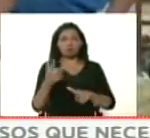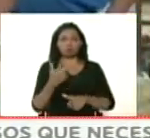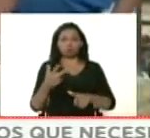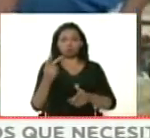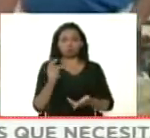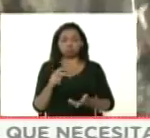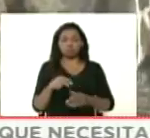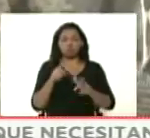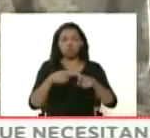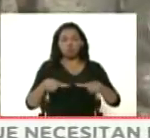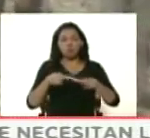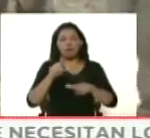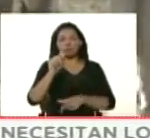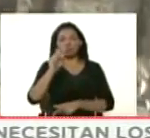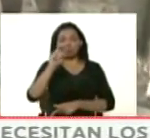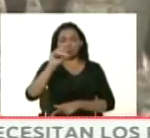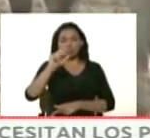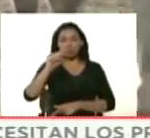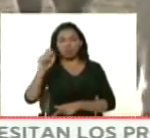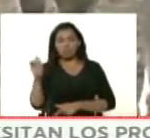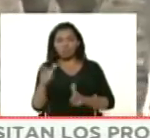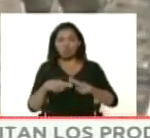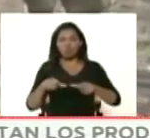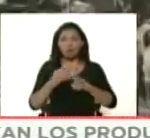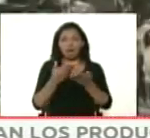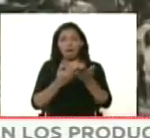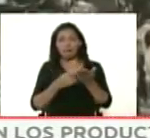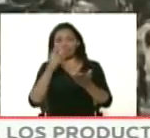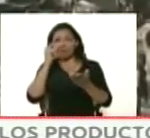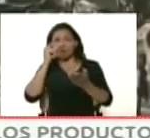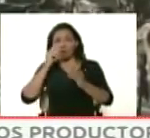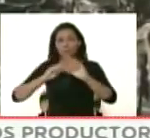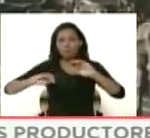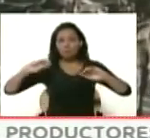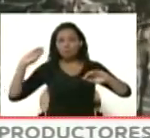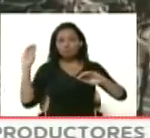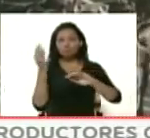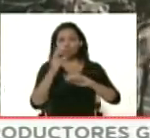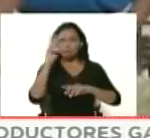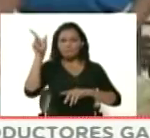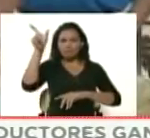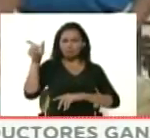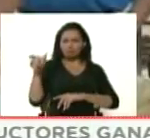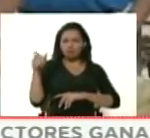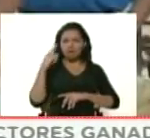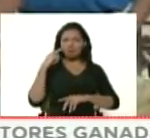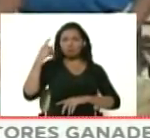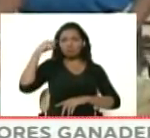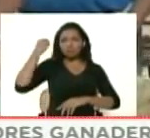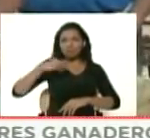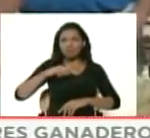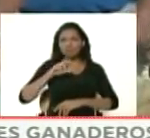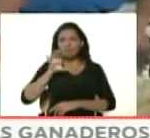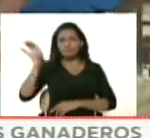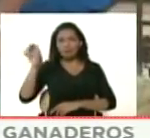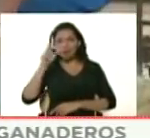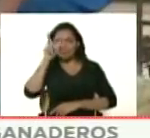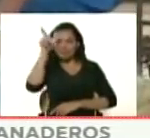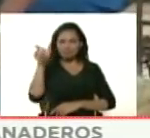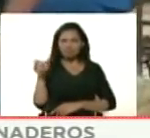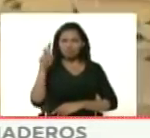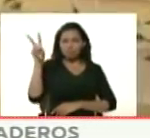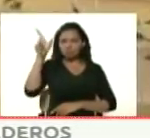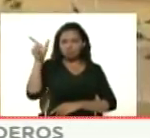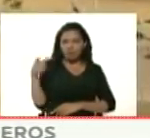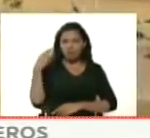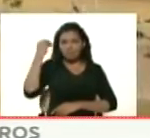el Valle de Tucutunemo, con el ex Grandes Ligas, Víctor Zambrano, un venezolano que cree en su país, un venezolano que cree